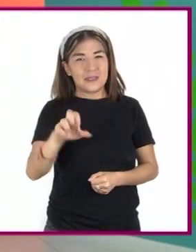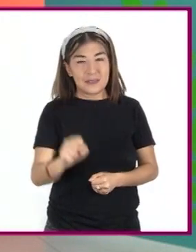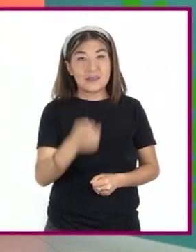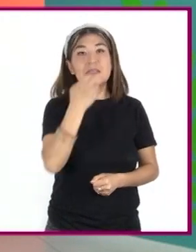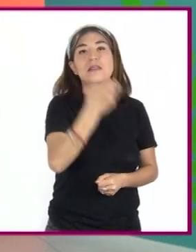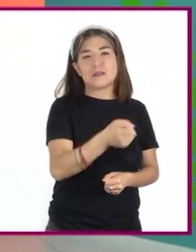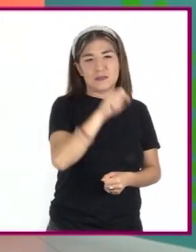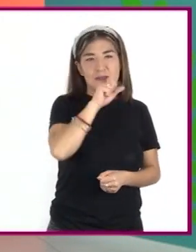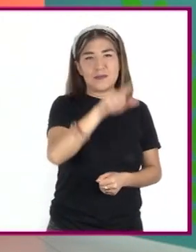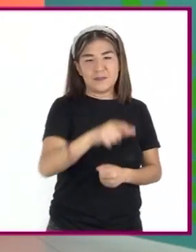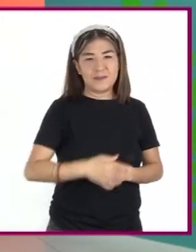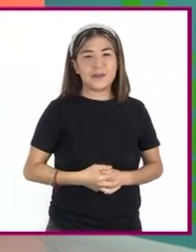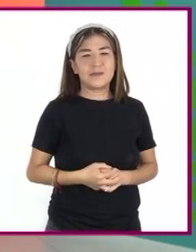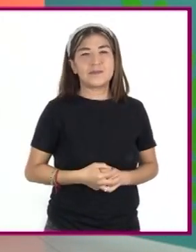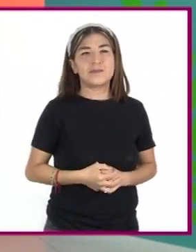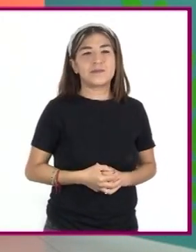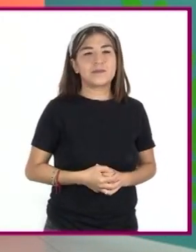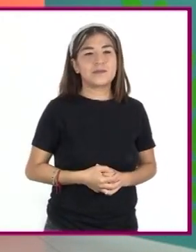Además